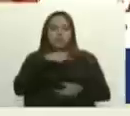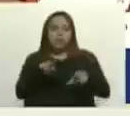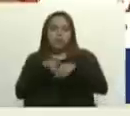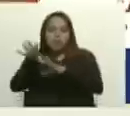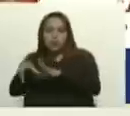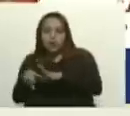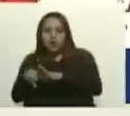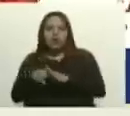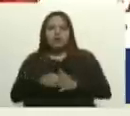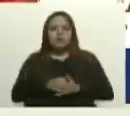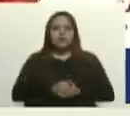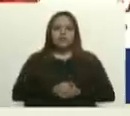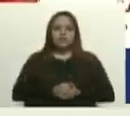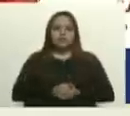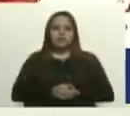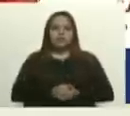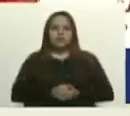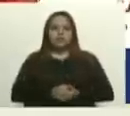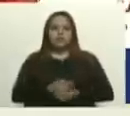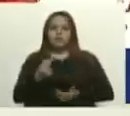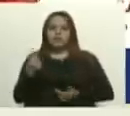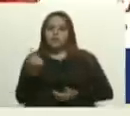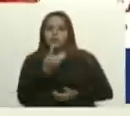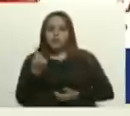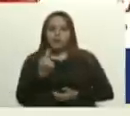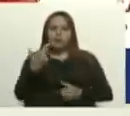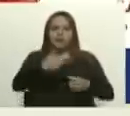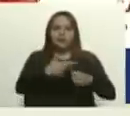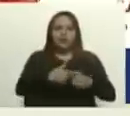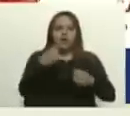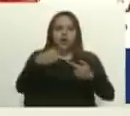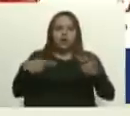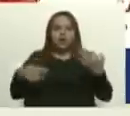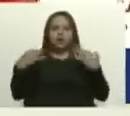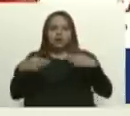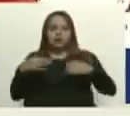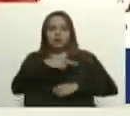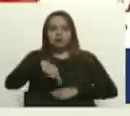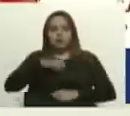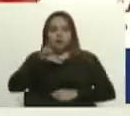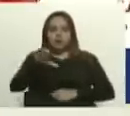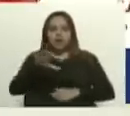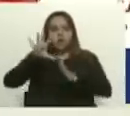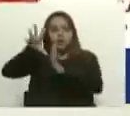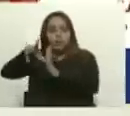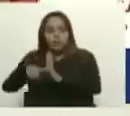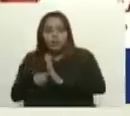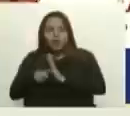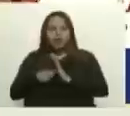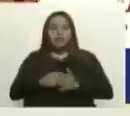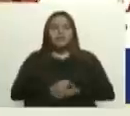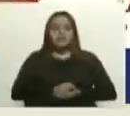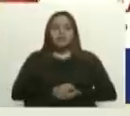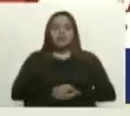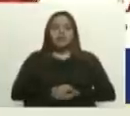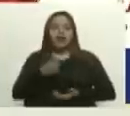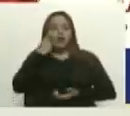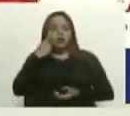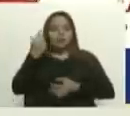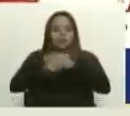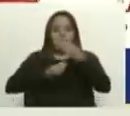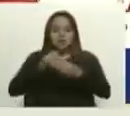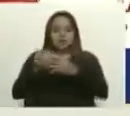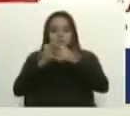Pero no solo el petróleo, son todos los recursos naturales de nuestro país. Robárselos, es lo que acostumbra hacer el